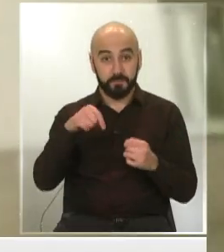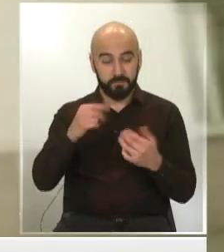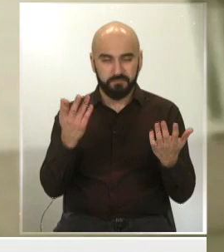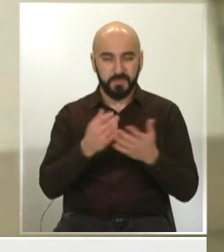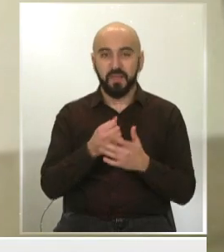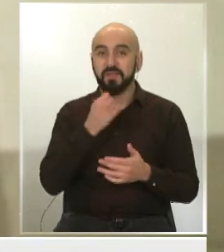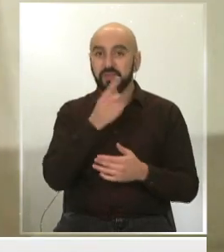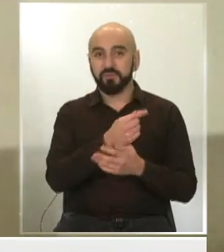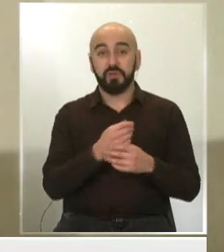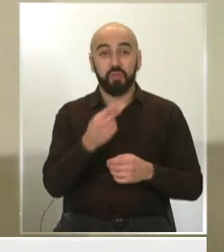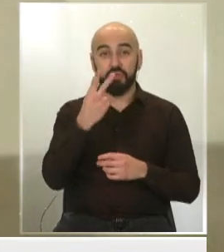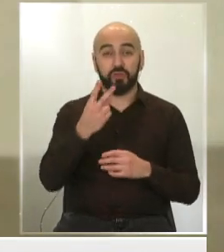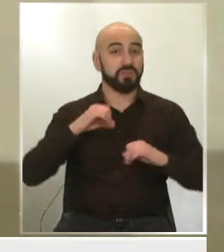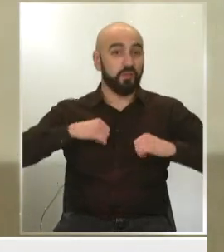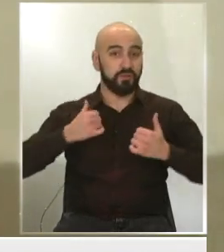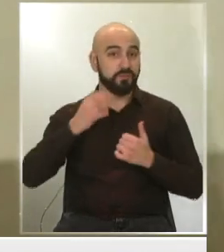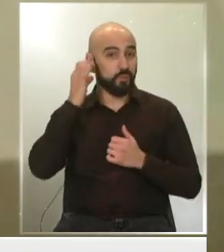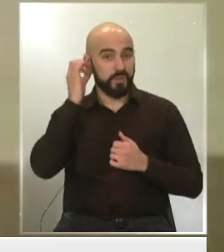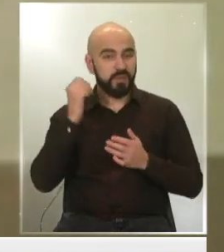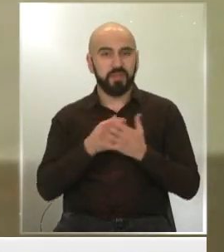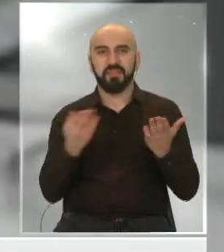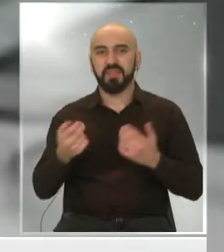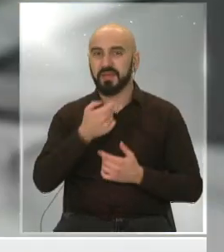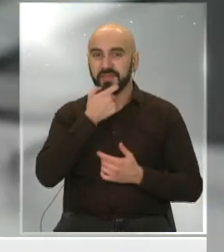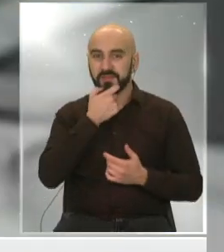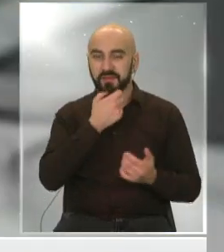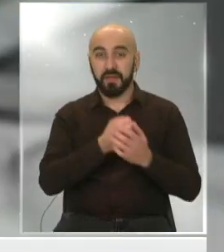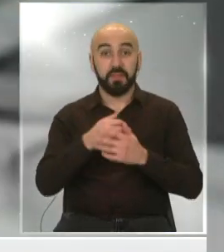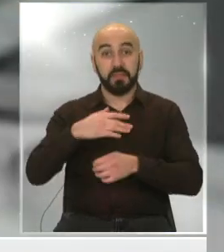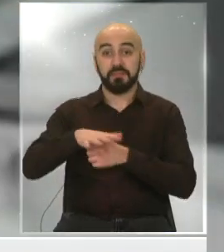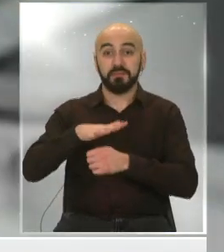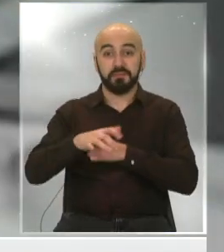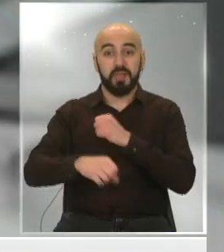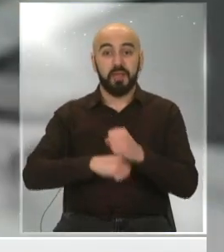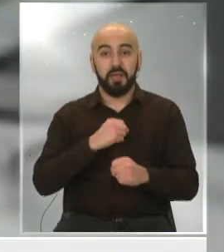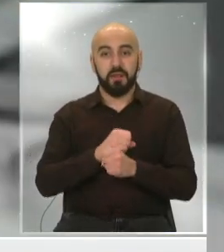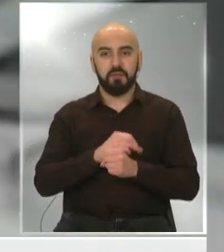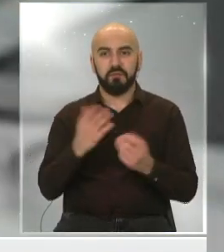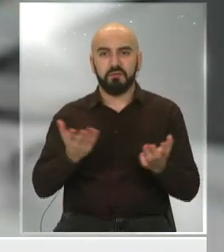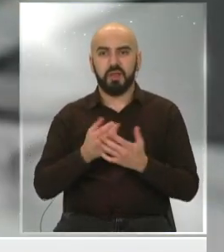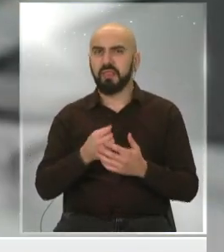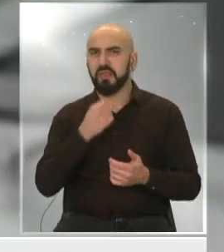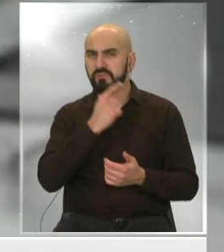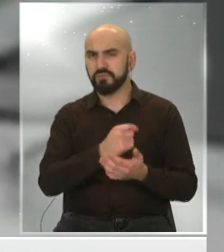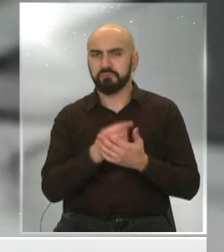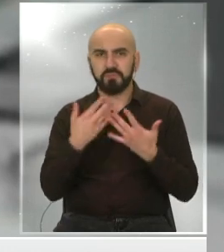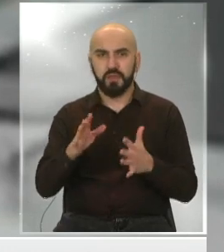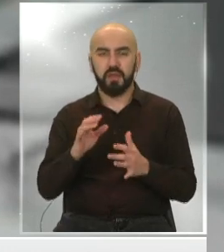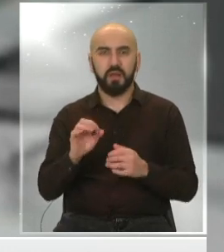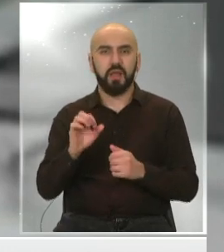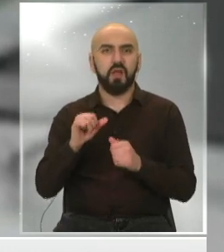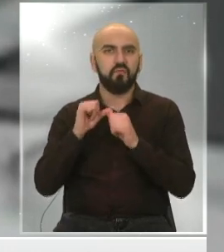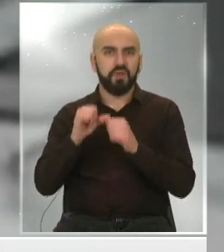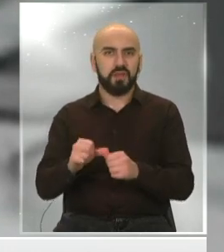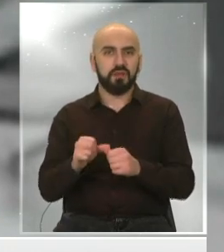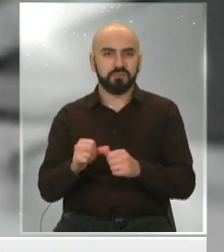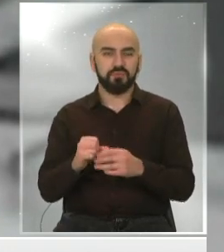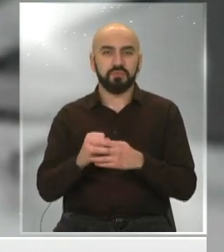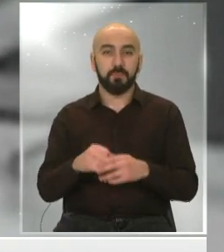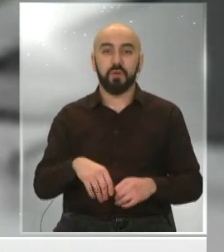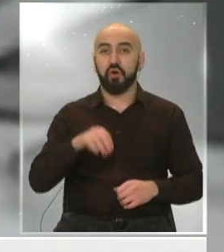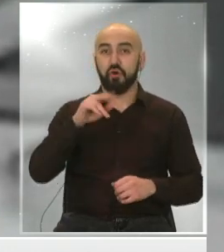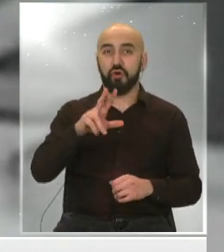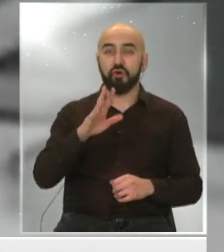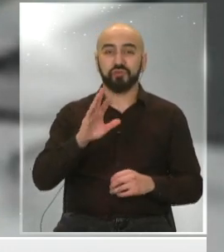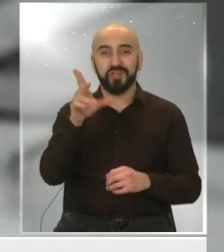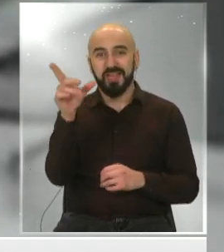denuncia de dos adolescentes británicas de 15 años que denunciaron haber sido violadas por al menos 8 italianos de entre